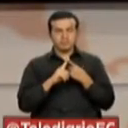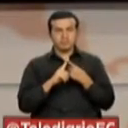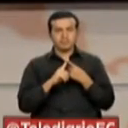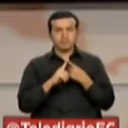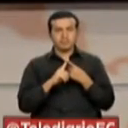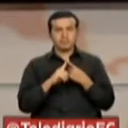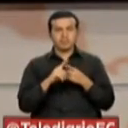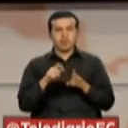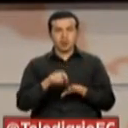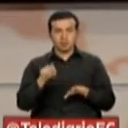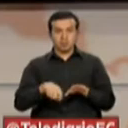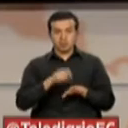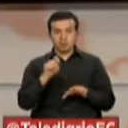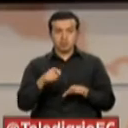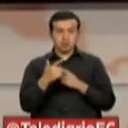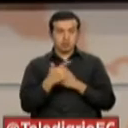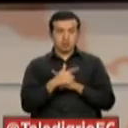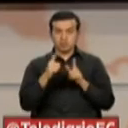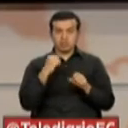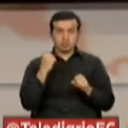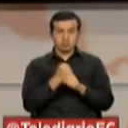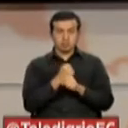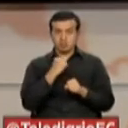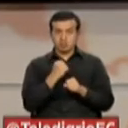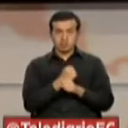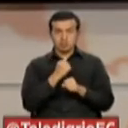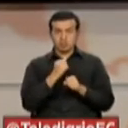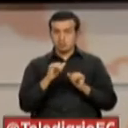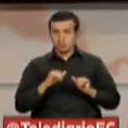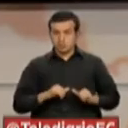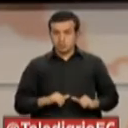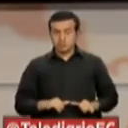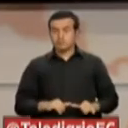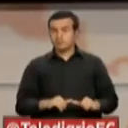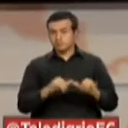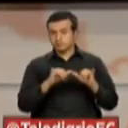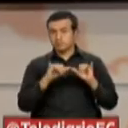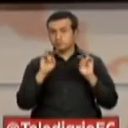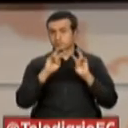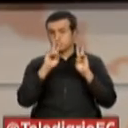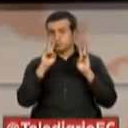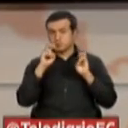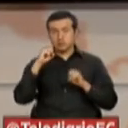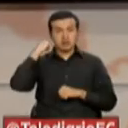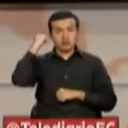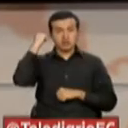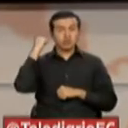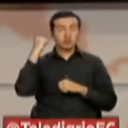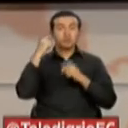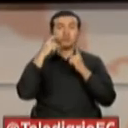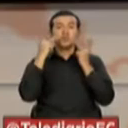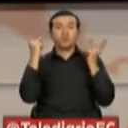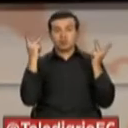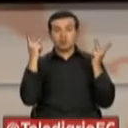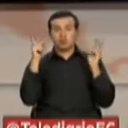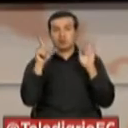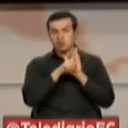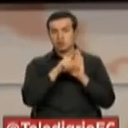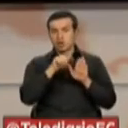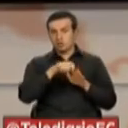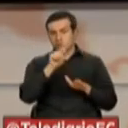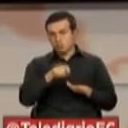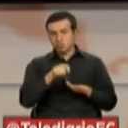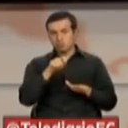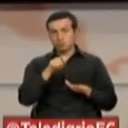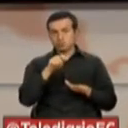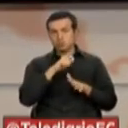que somos abogados en libre ejercicio y los que nos dedicamos particularmente al área del derecho público y también a